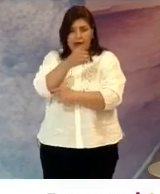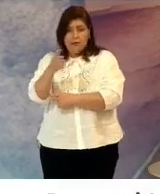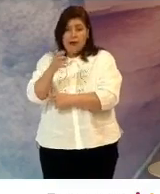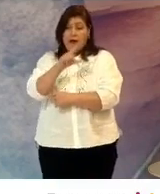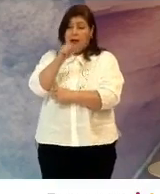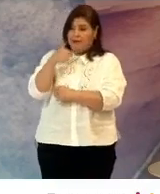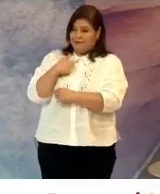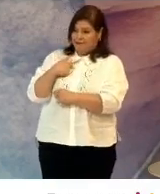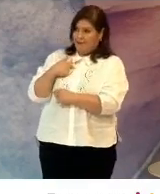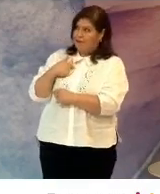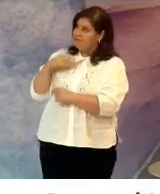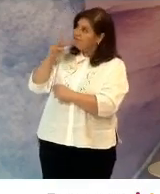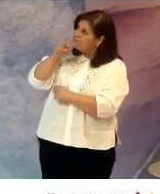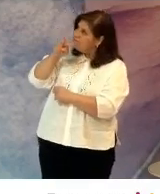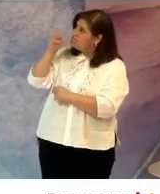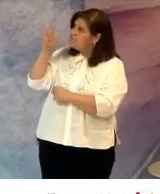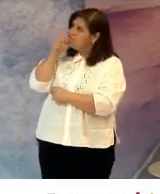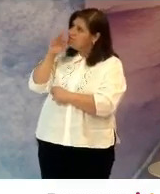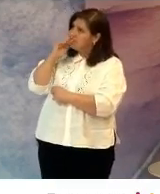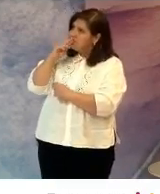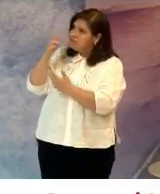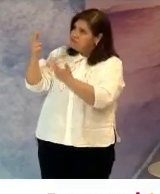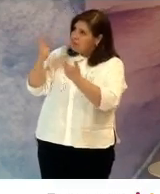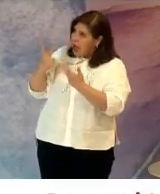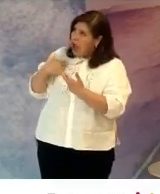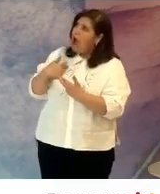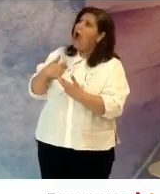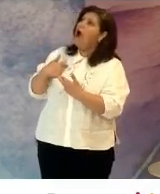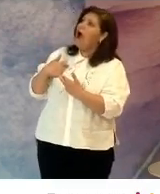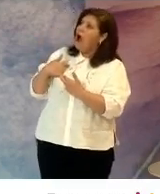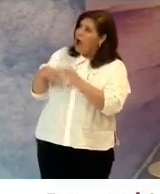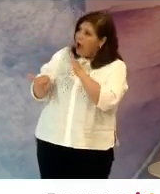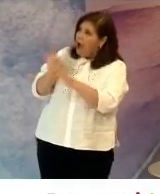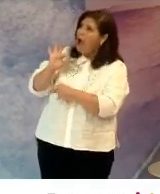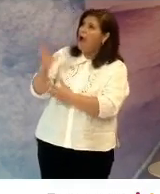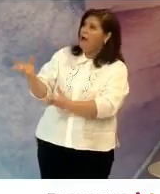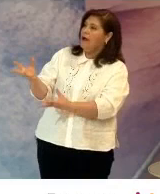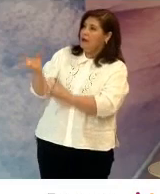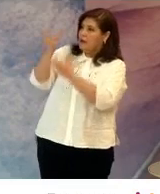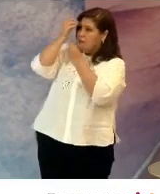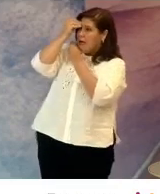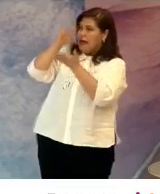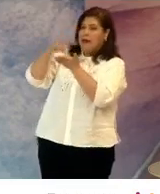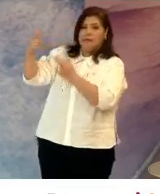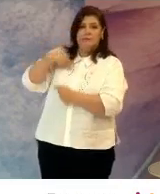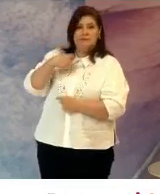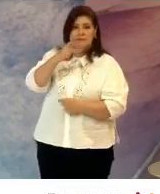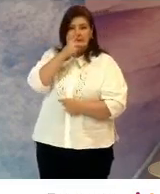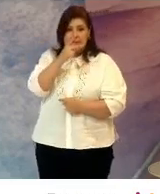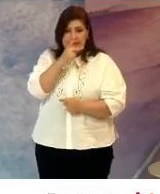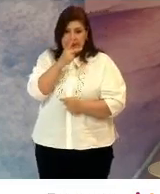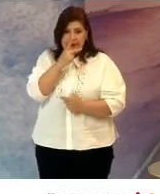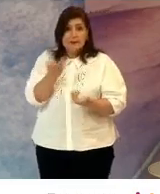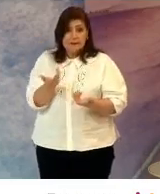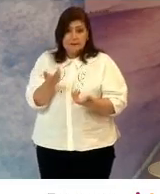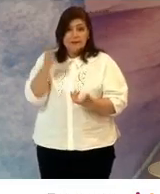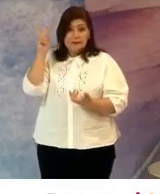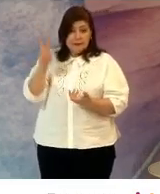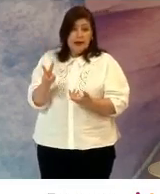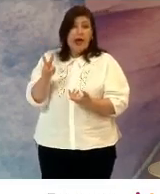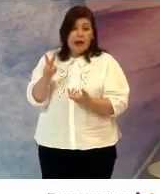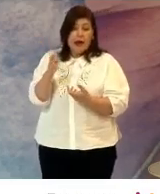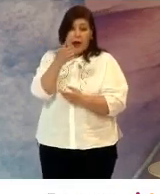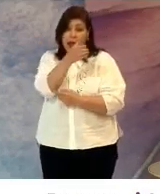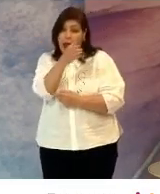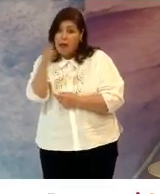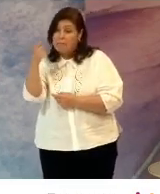así es lo que me hizo aprender de mi padre sobre el campo. Aquí pueden